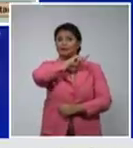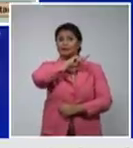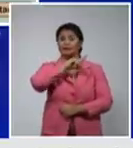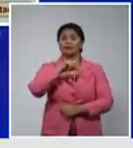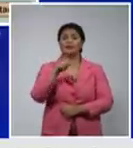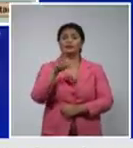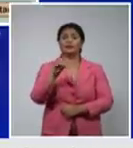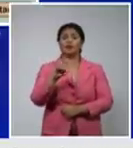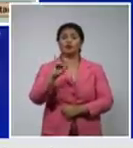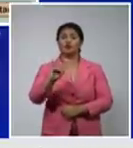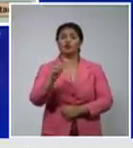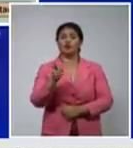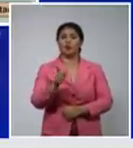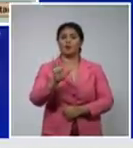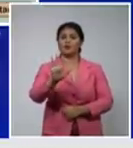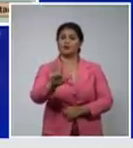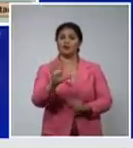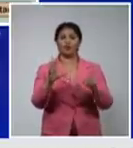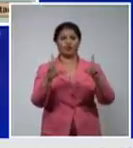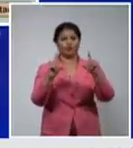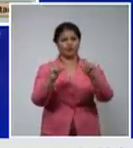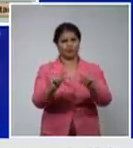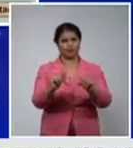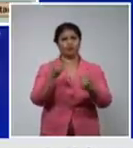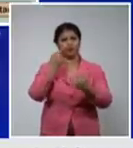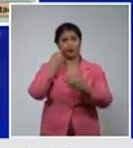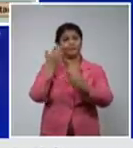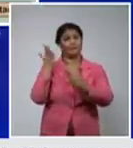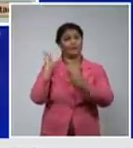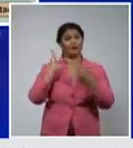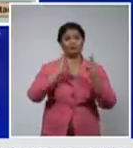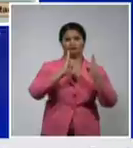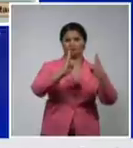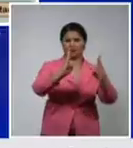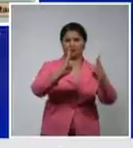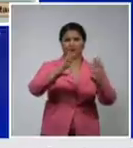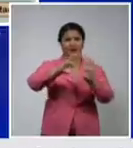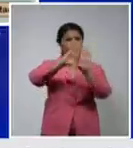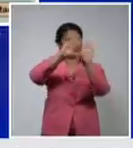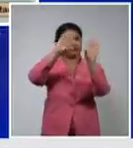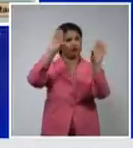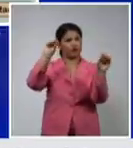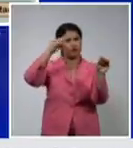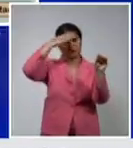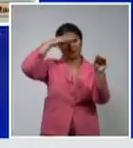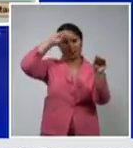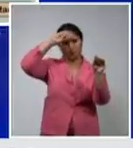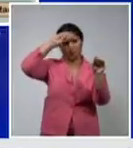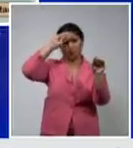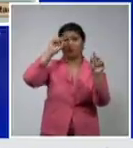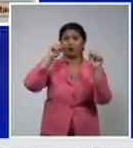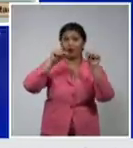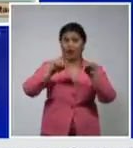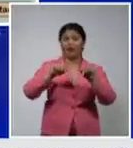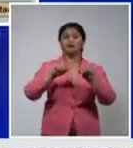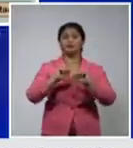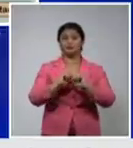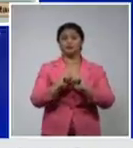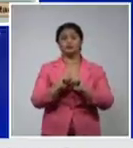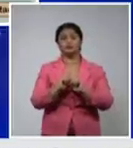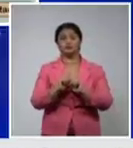106,5. Fíjense que Cuba en el gráfico de todas formas mantiene como una meseta que, si bien no